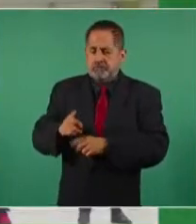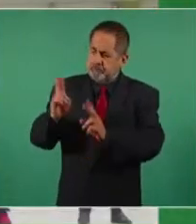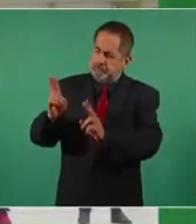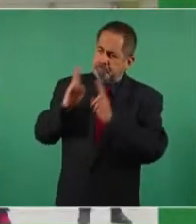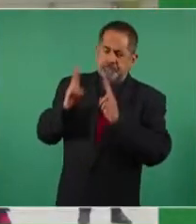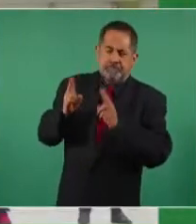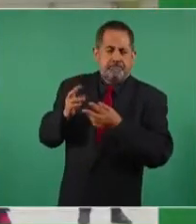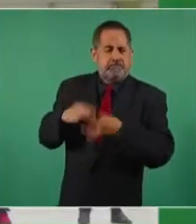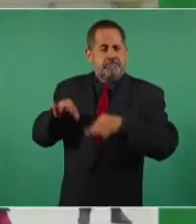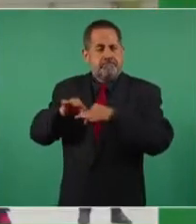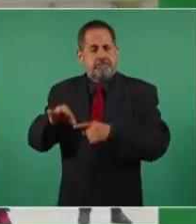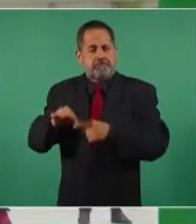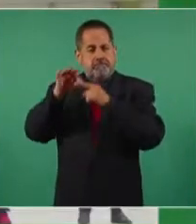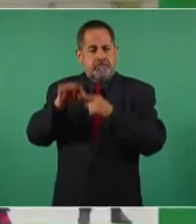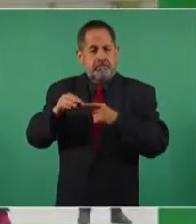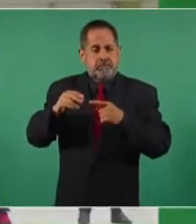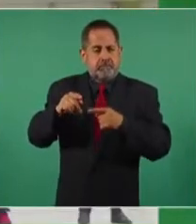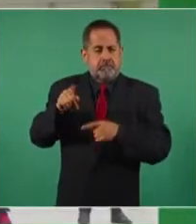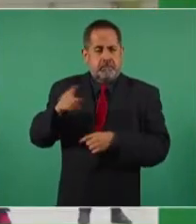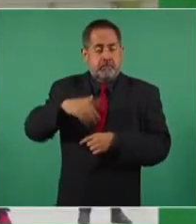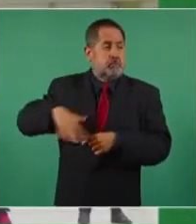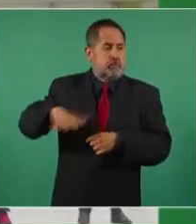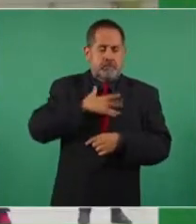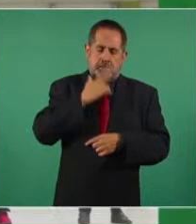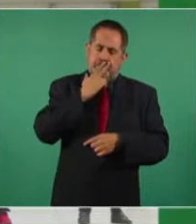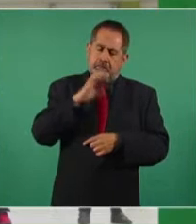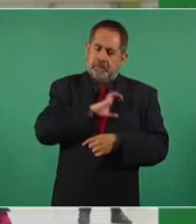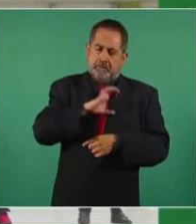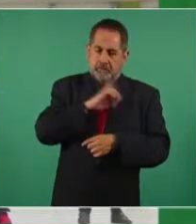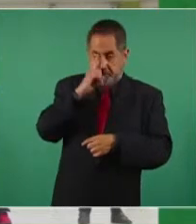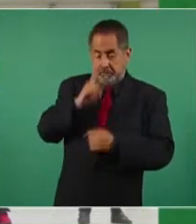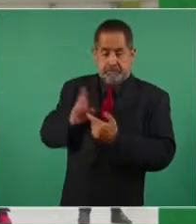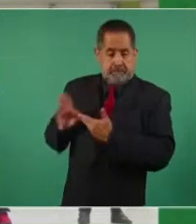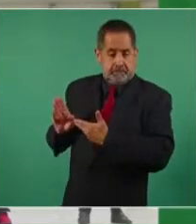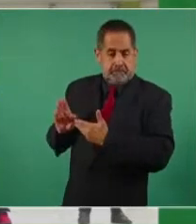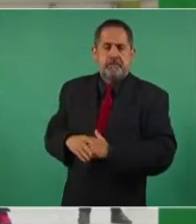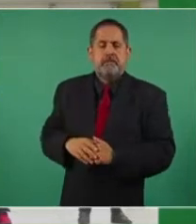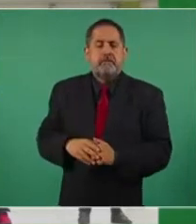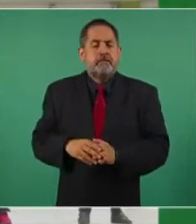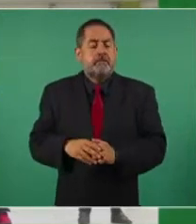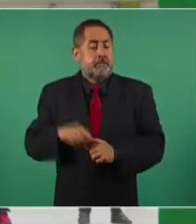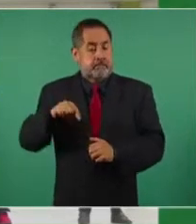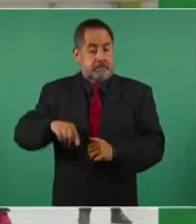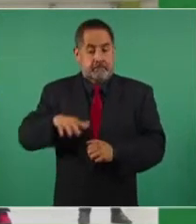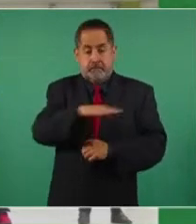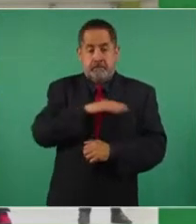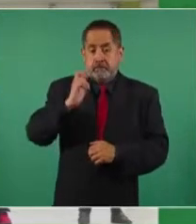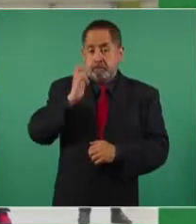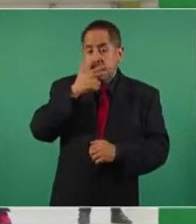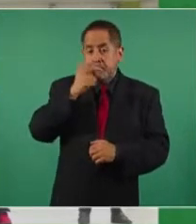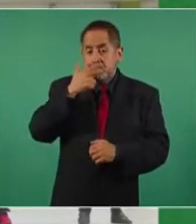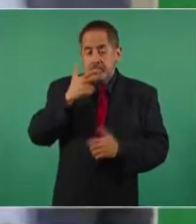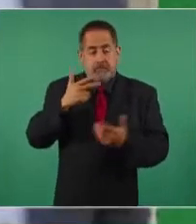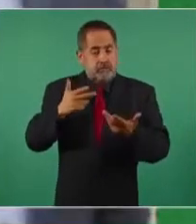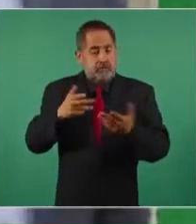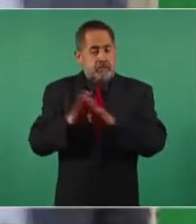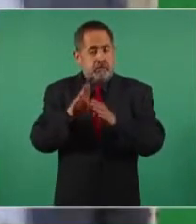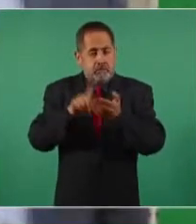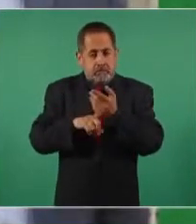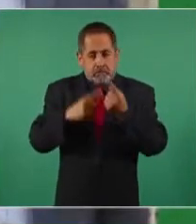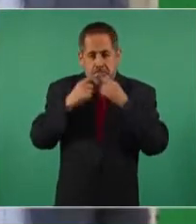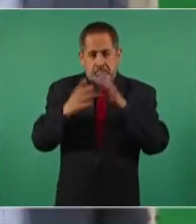a un personaje que es muy apreciado en chihuahua estándar